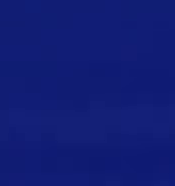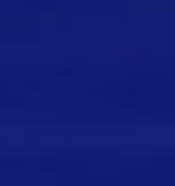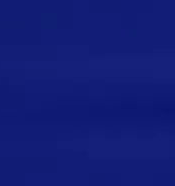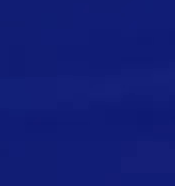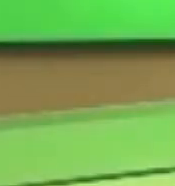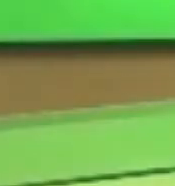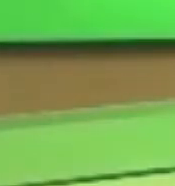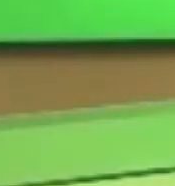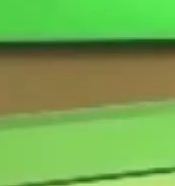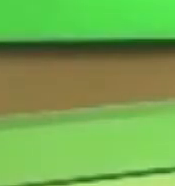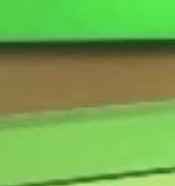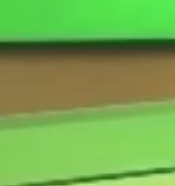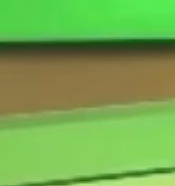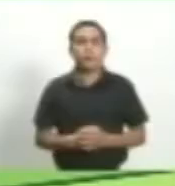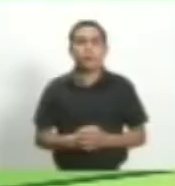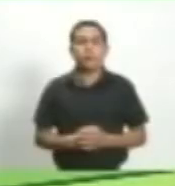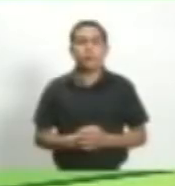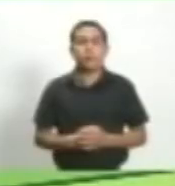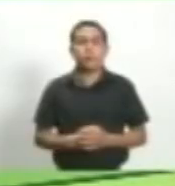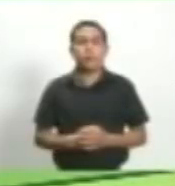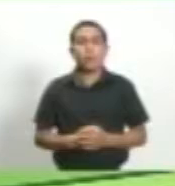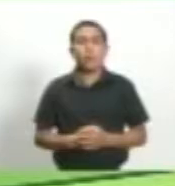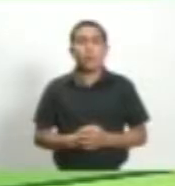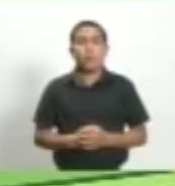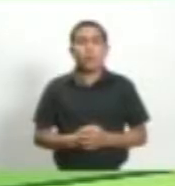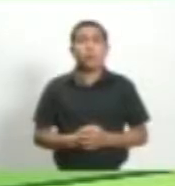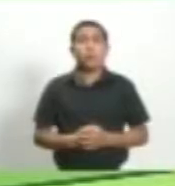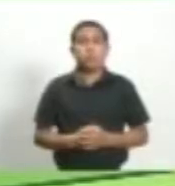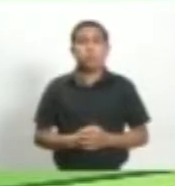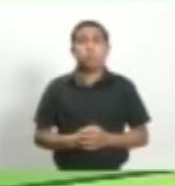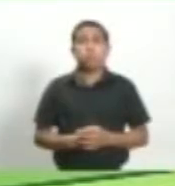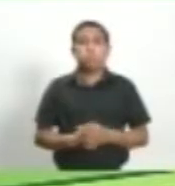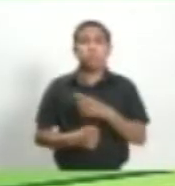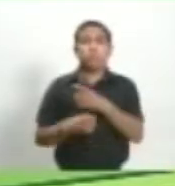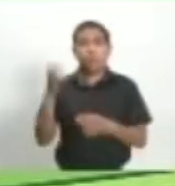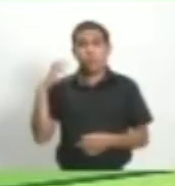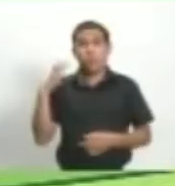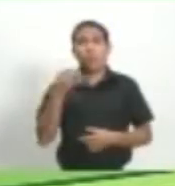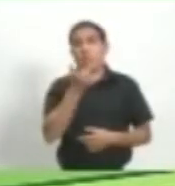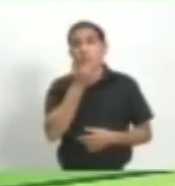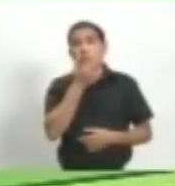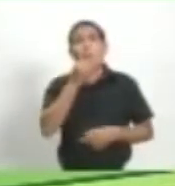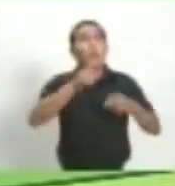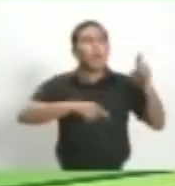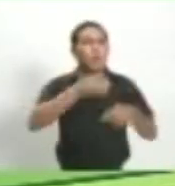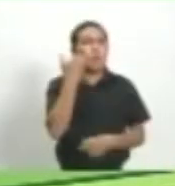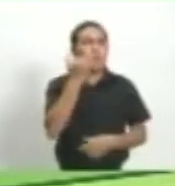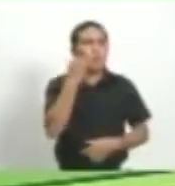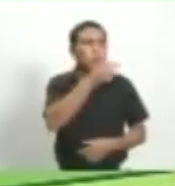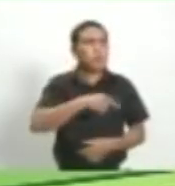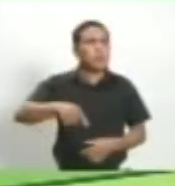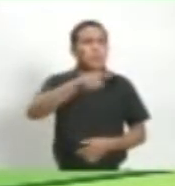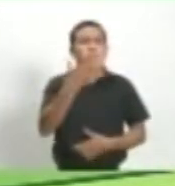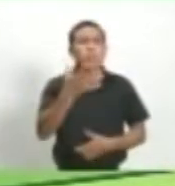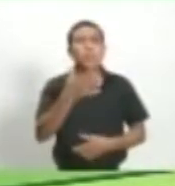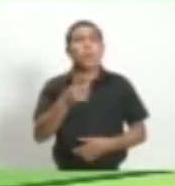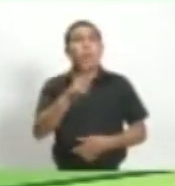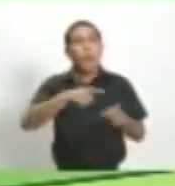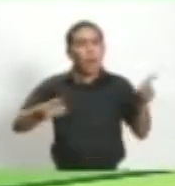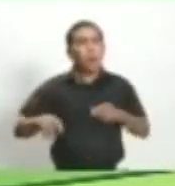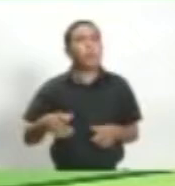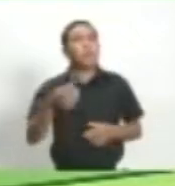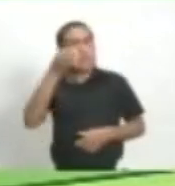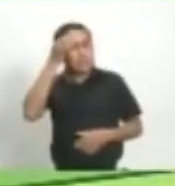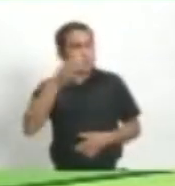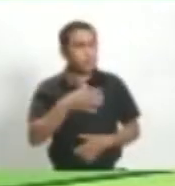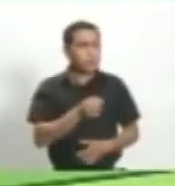314-782-0938. Y hay conmoción en Córdoba por los asesinatos de tres mujeres, dos de ellas relacionadas con móviles pasionales a